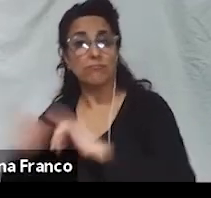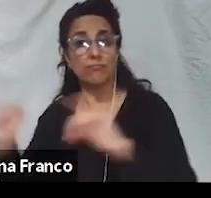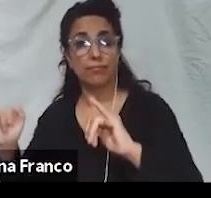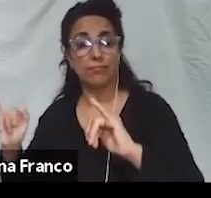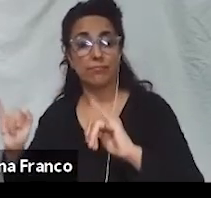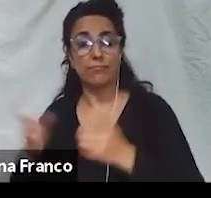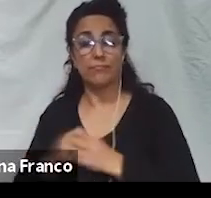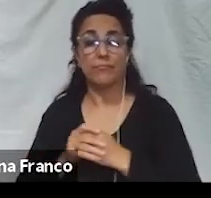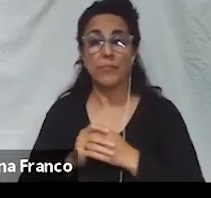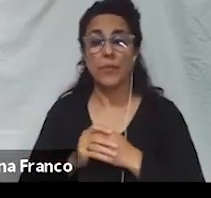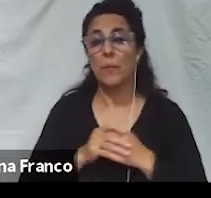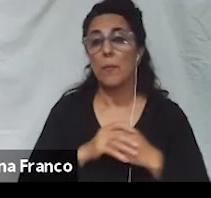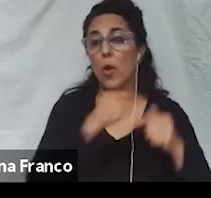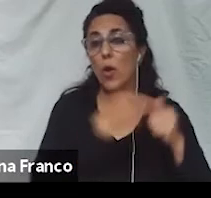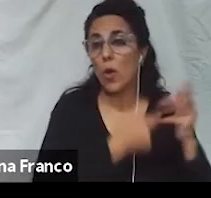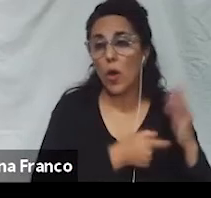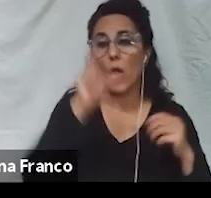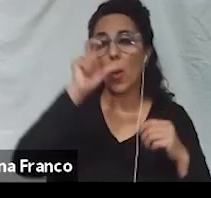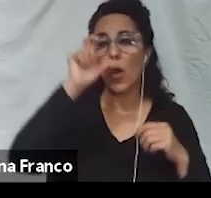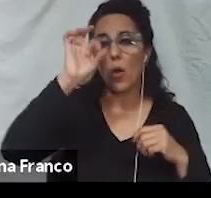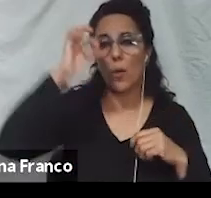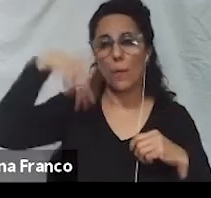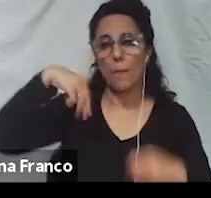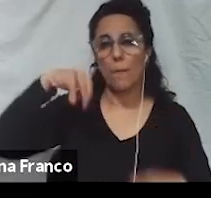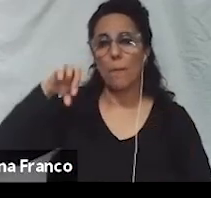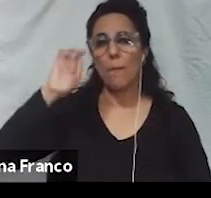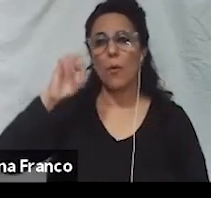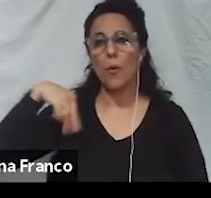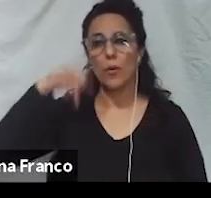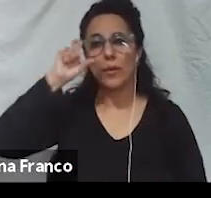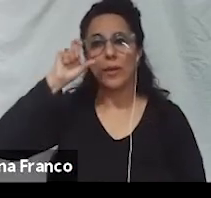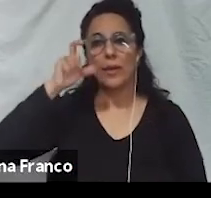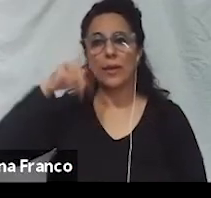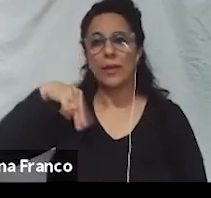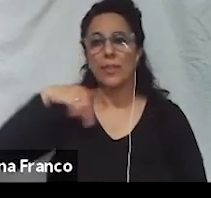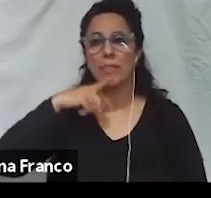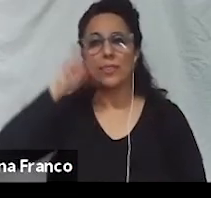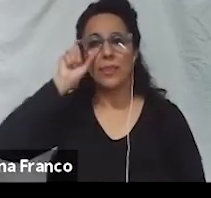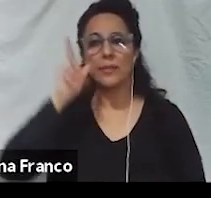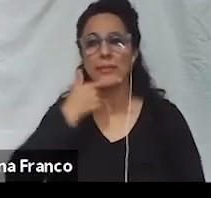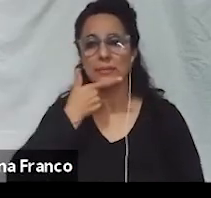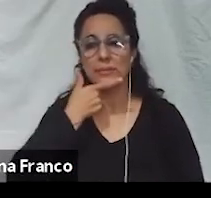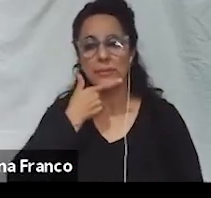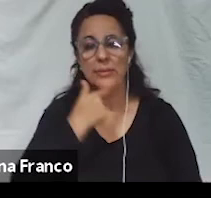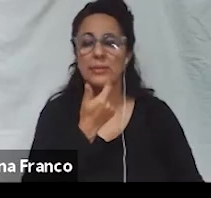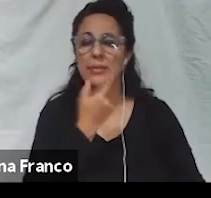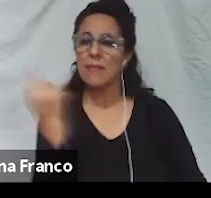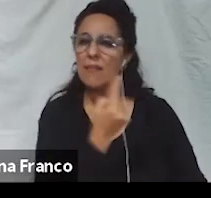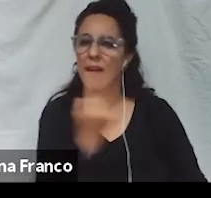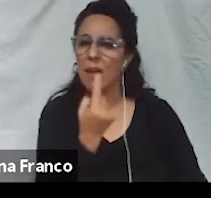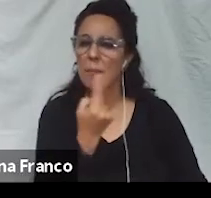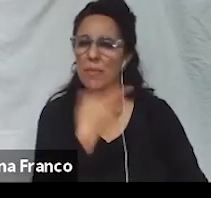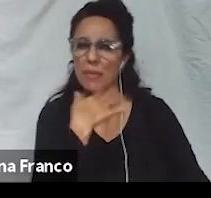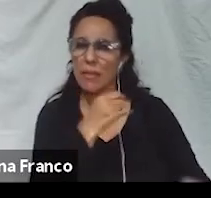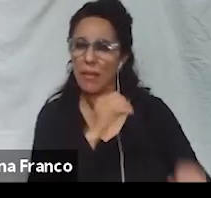de esta manera, digamos, por componente. Va a depender obviamente del contexto, pero es como una forma más rápida